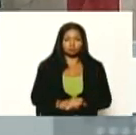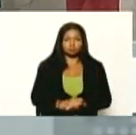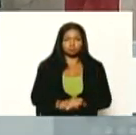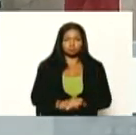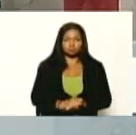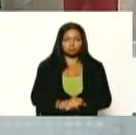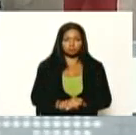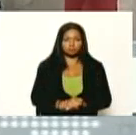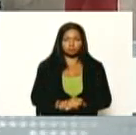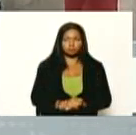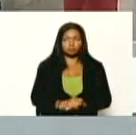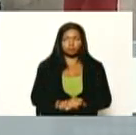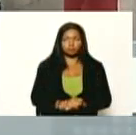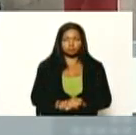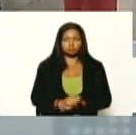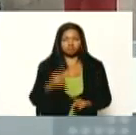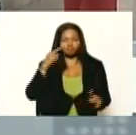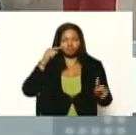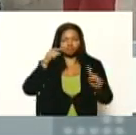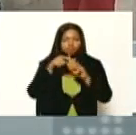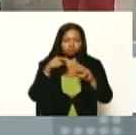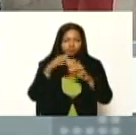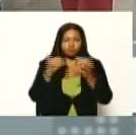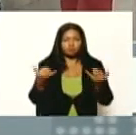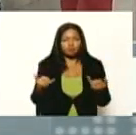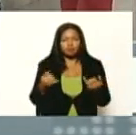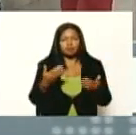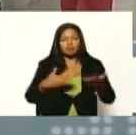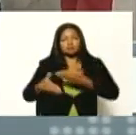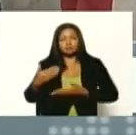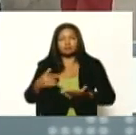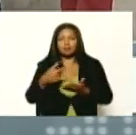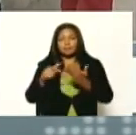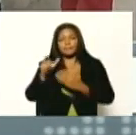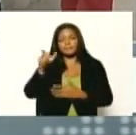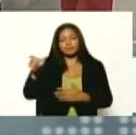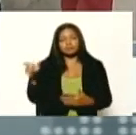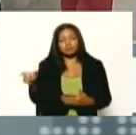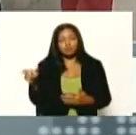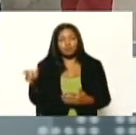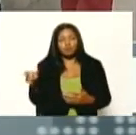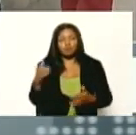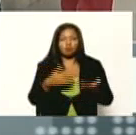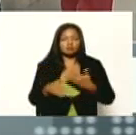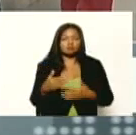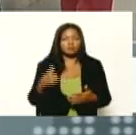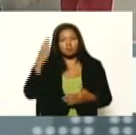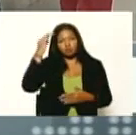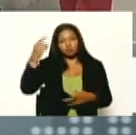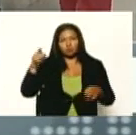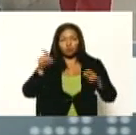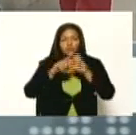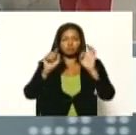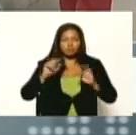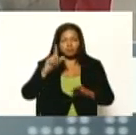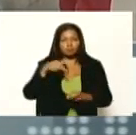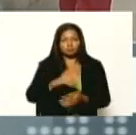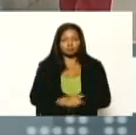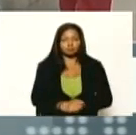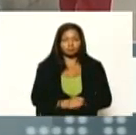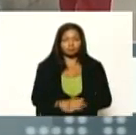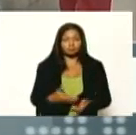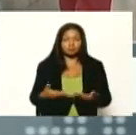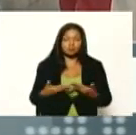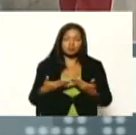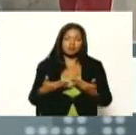contundente. El que sirve a los demás, sirve a Dios. Y el que sirve